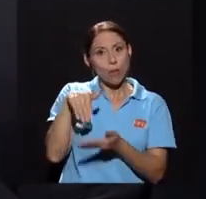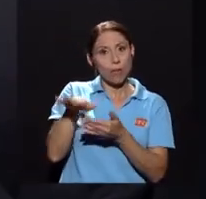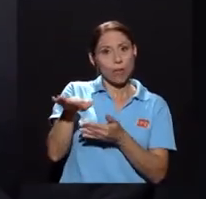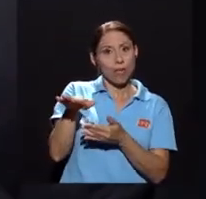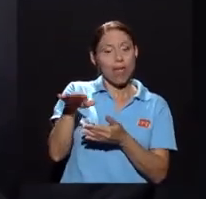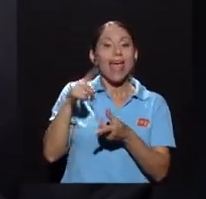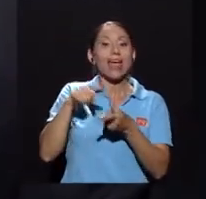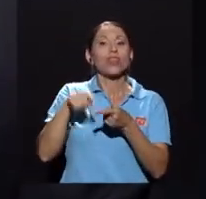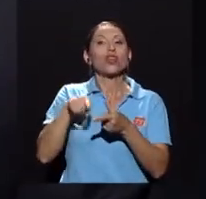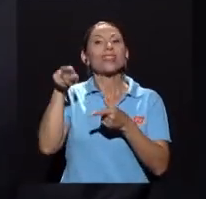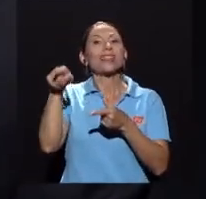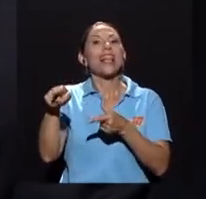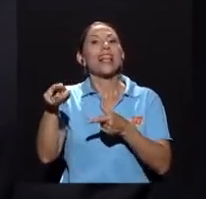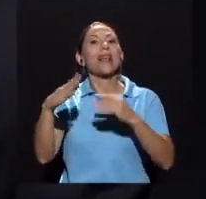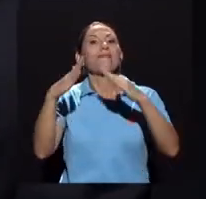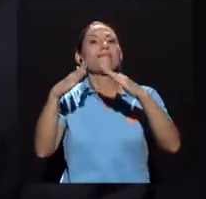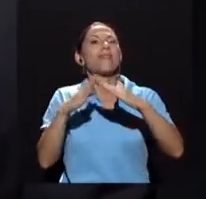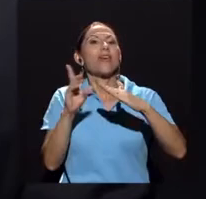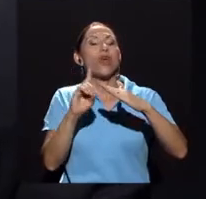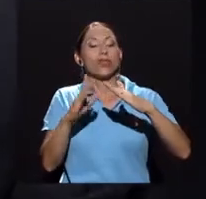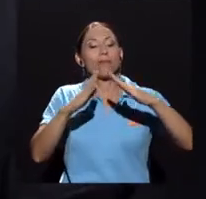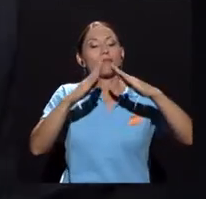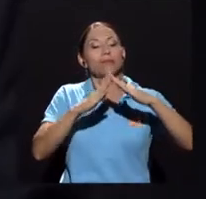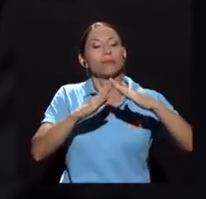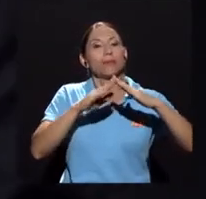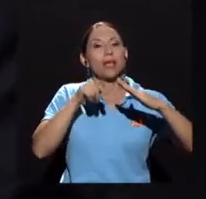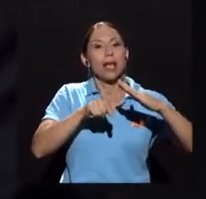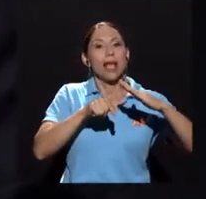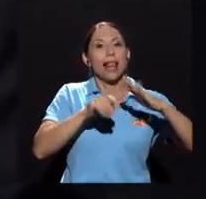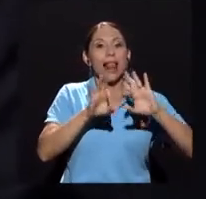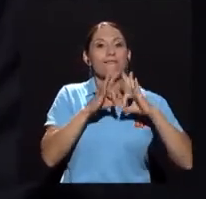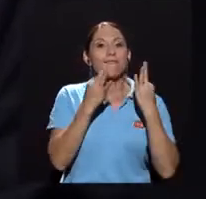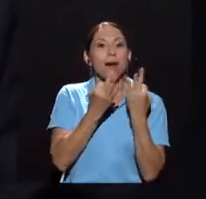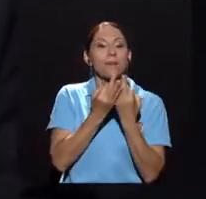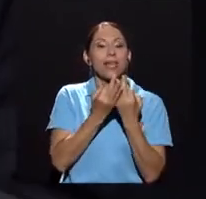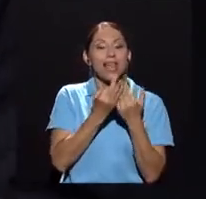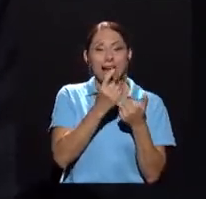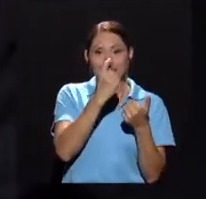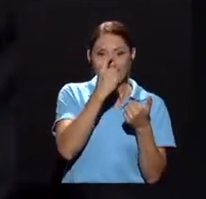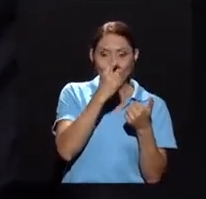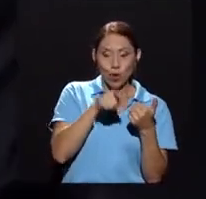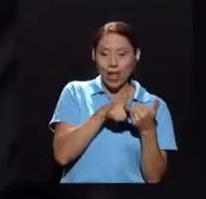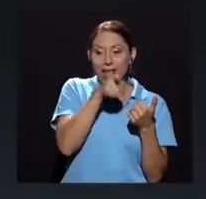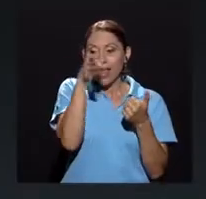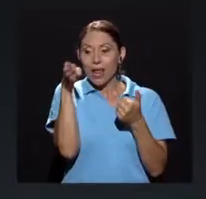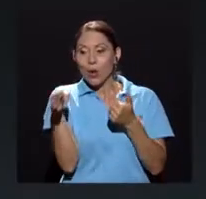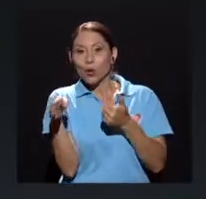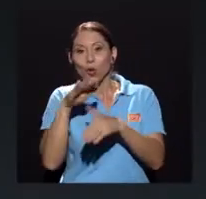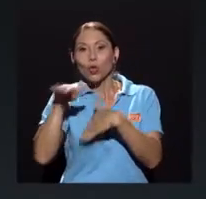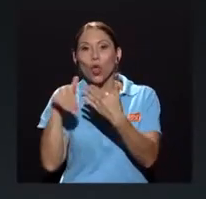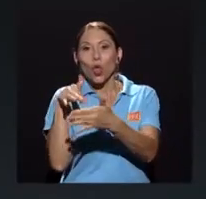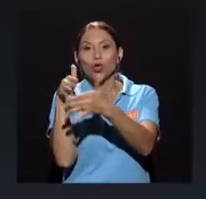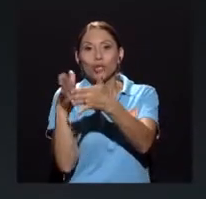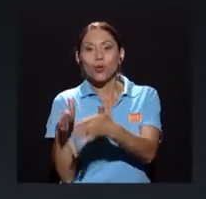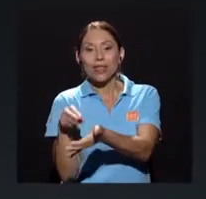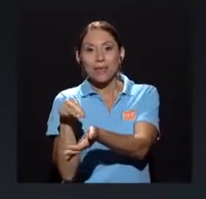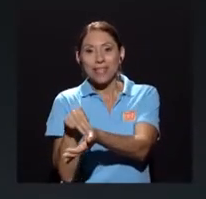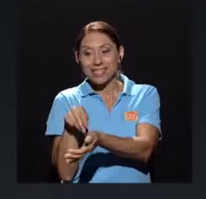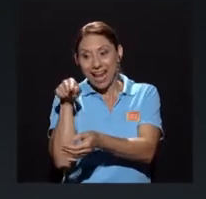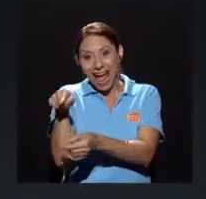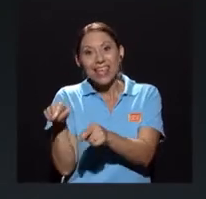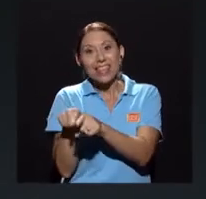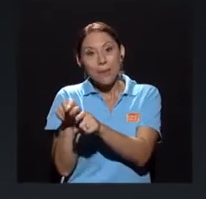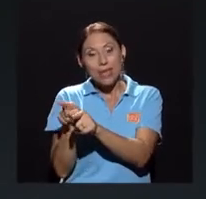familia calderón fournier y en la otra están todos los estudiantes de costa rica de medicina donde estaba juagarán ellos entonces rafael